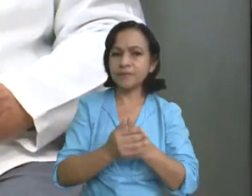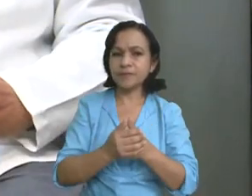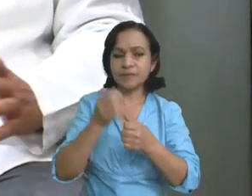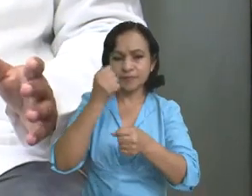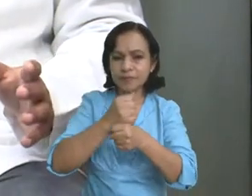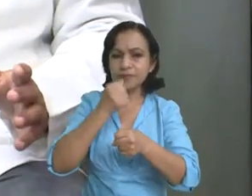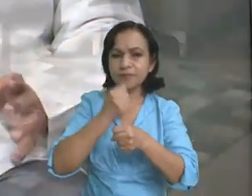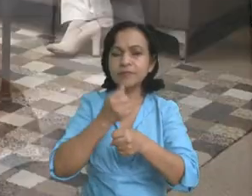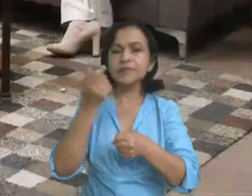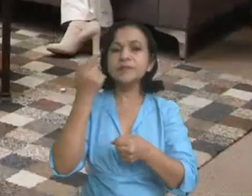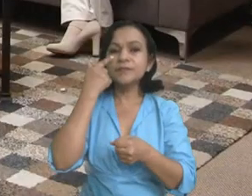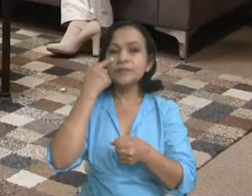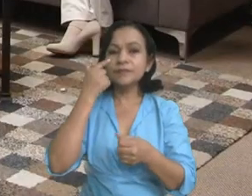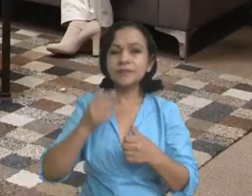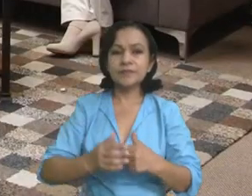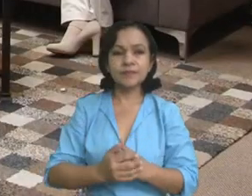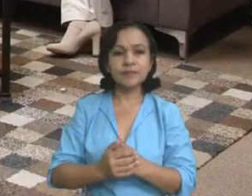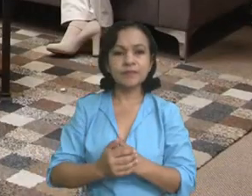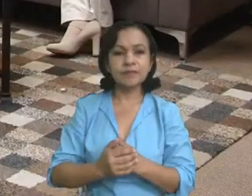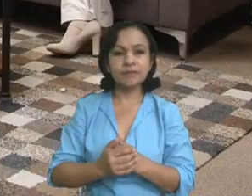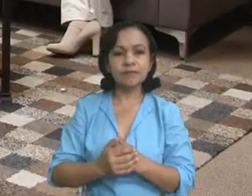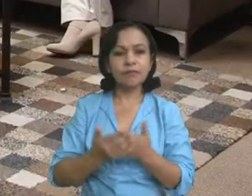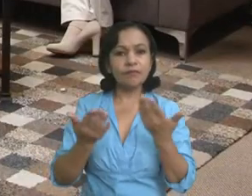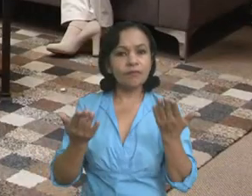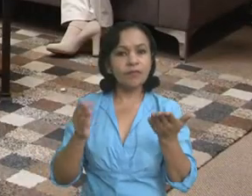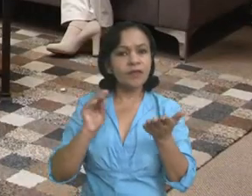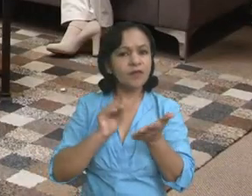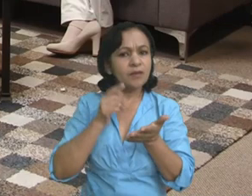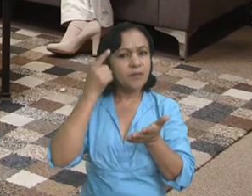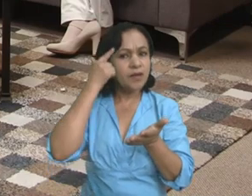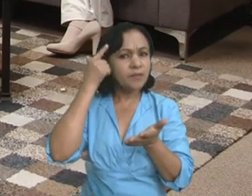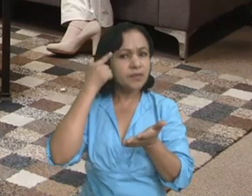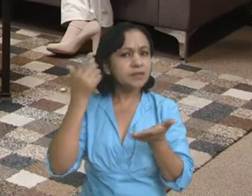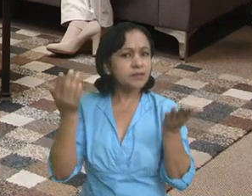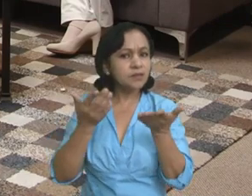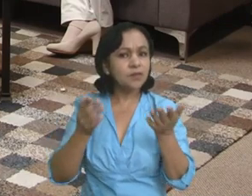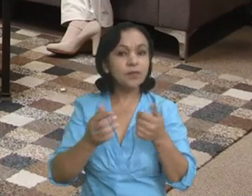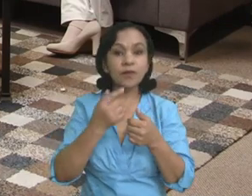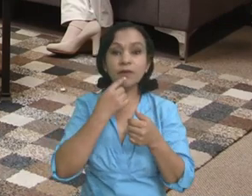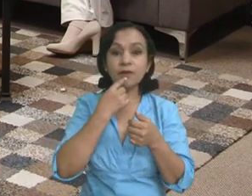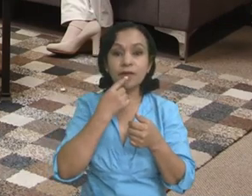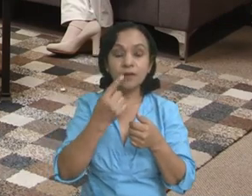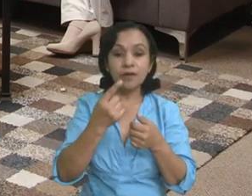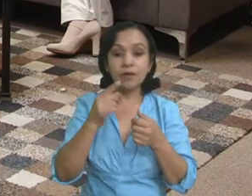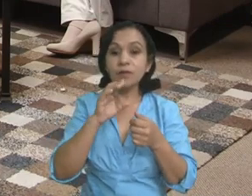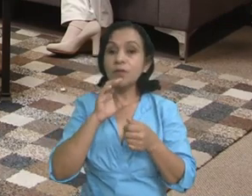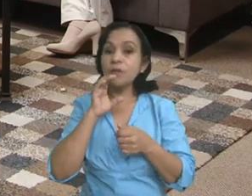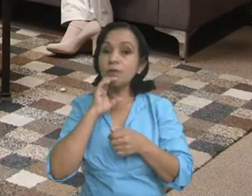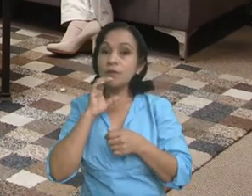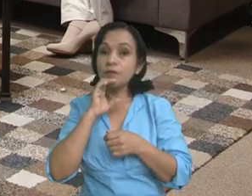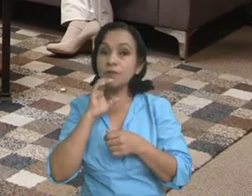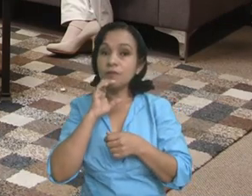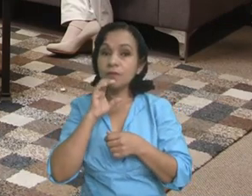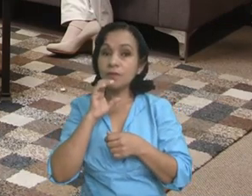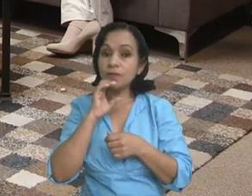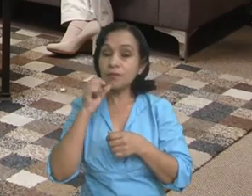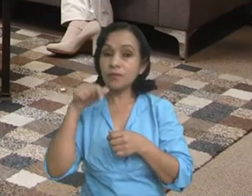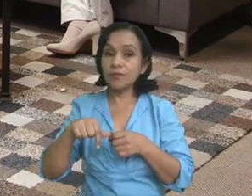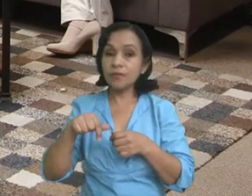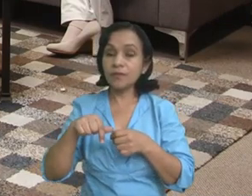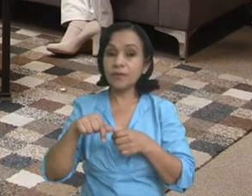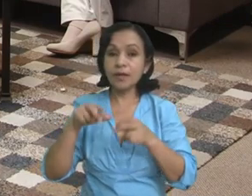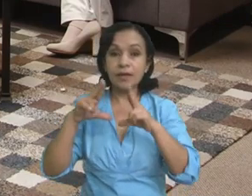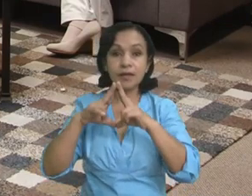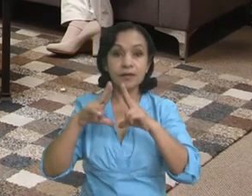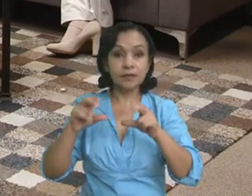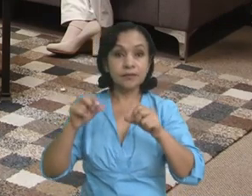trabajo, pero eso ponerlo un poco en perspectiva, ¿no? Decirle que nosotros no solamente estamos por acá,